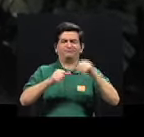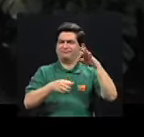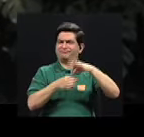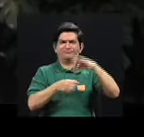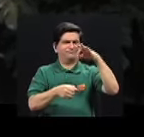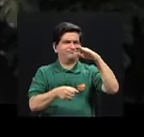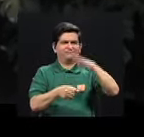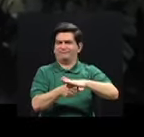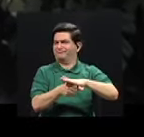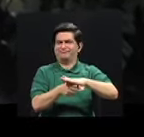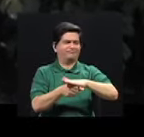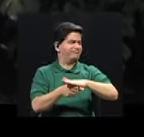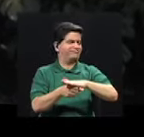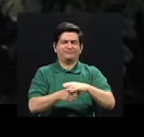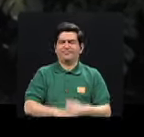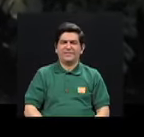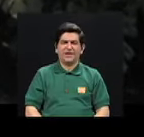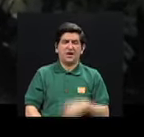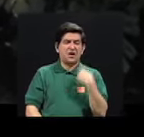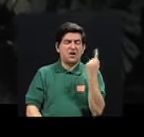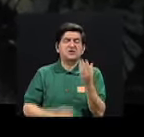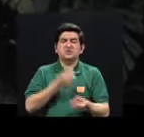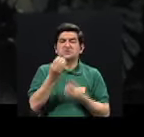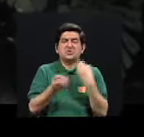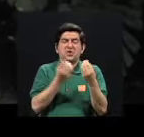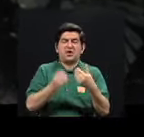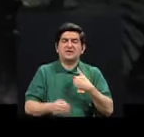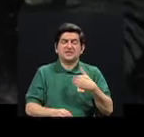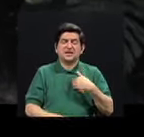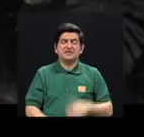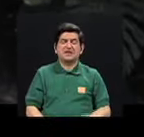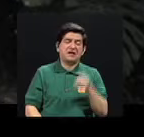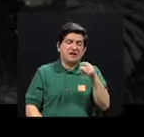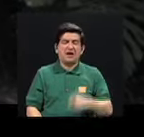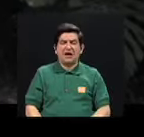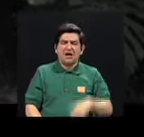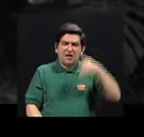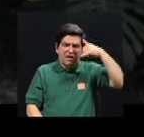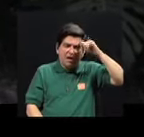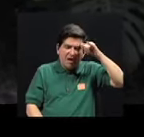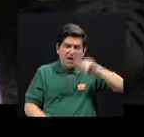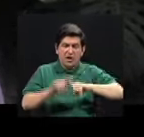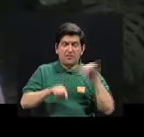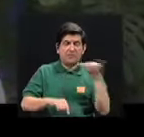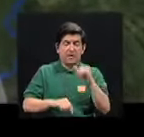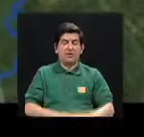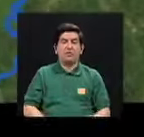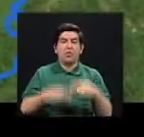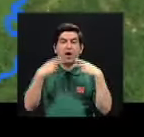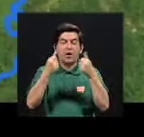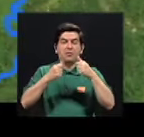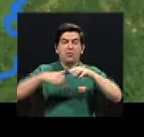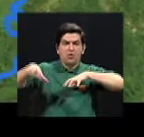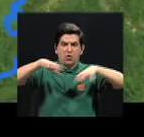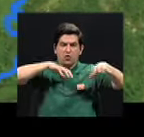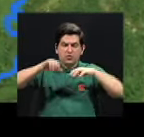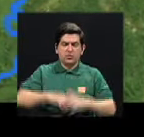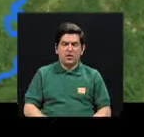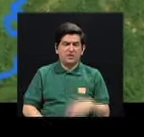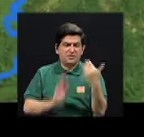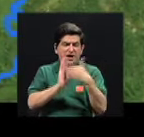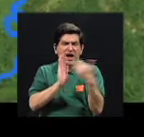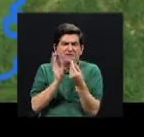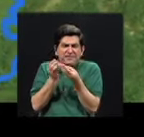continuar cultivando y lo único que se hacía era tener ganado. Sin embargo, esto a su vez también aceleraba el proceso